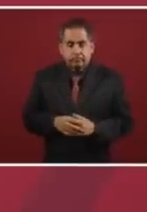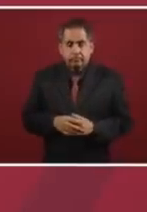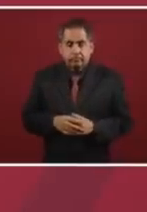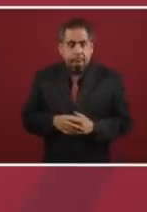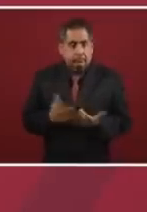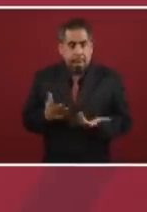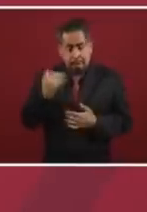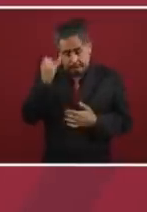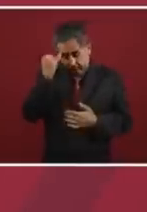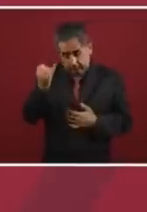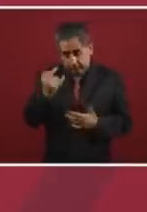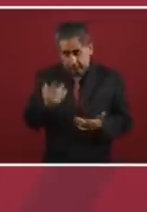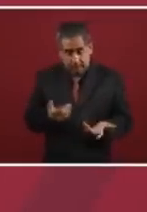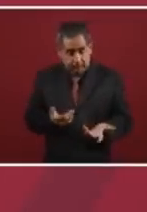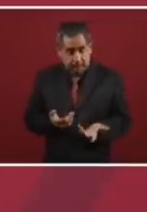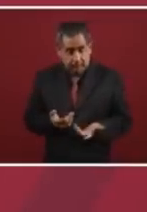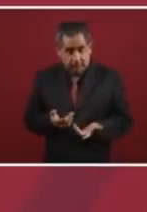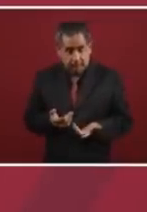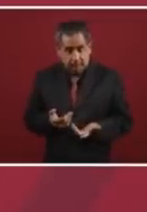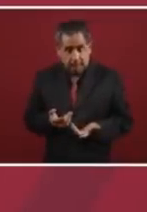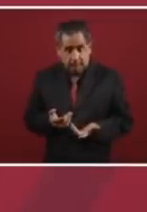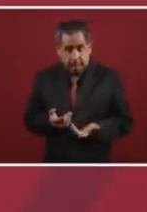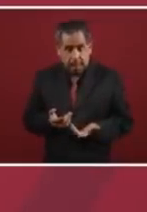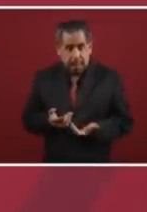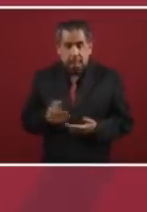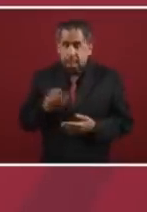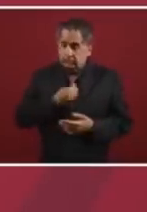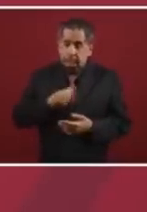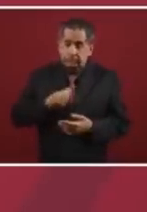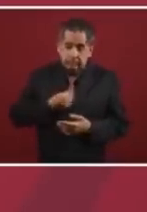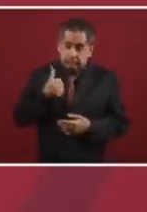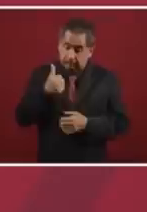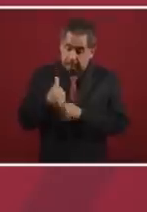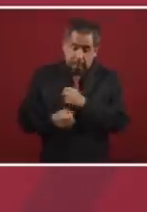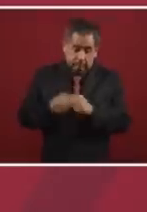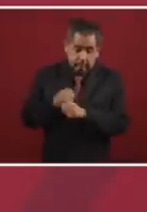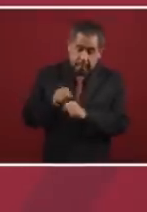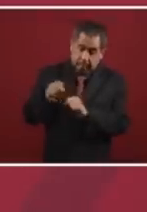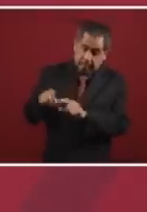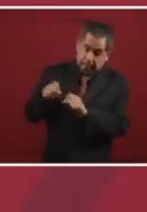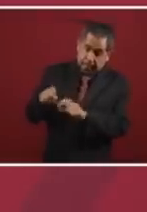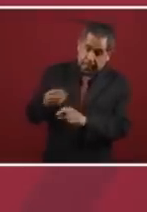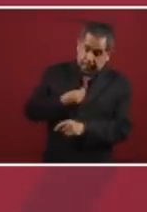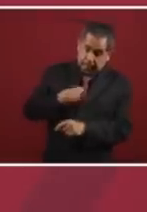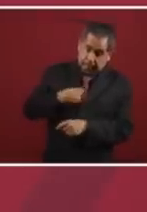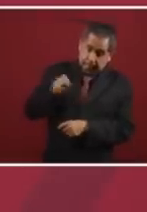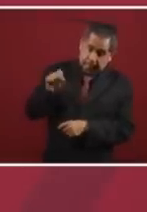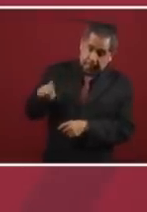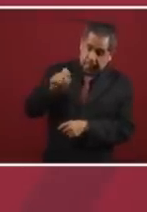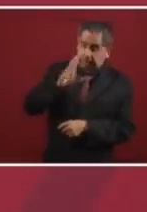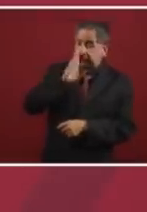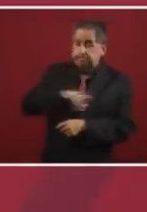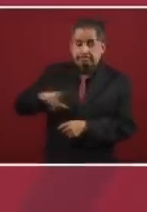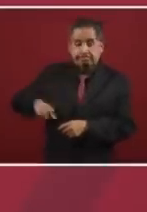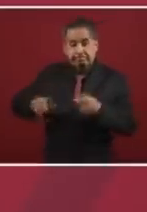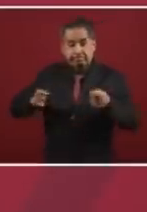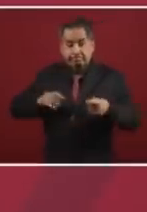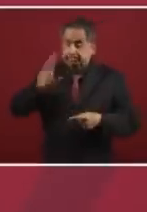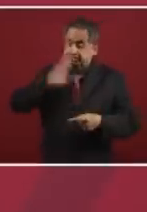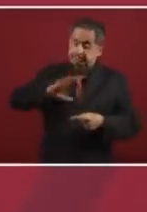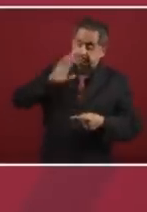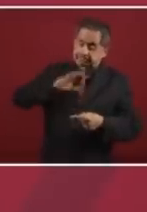imagínense porque soportar seis años a un mal gobernante